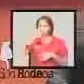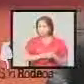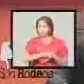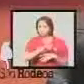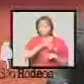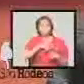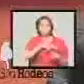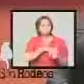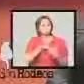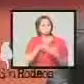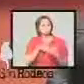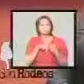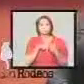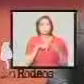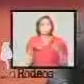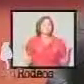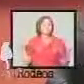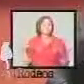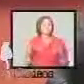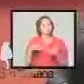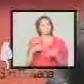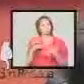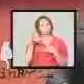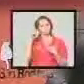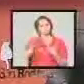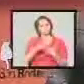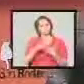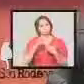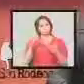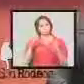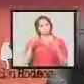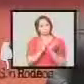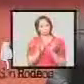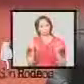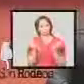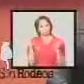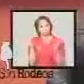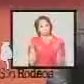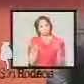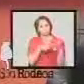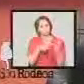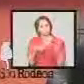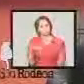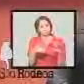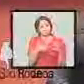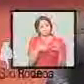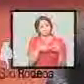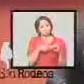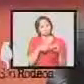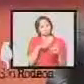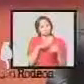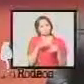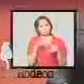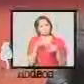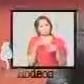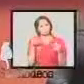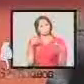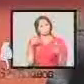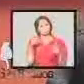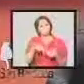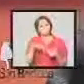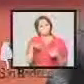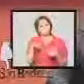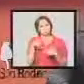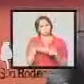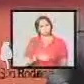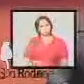les exige, ¿verdad? Y por lo cual nosotros hemos generado algunas líneas de crédito en el cual podemos solventar esa